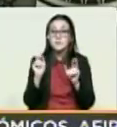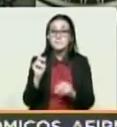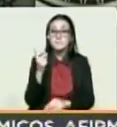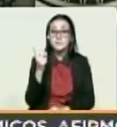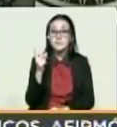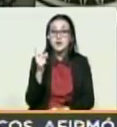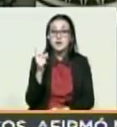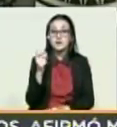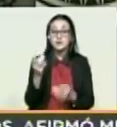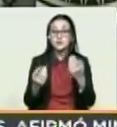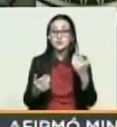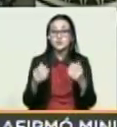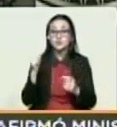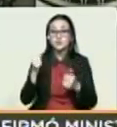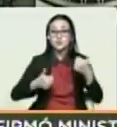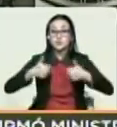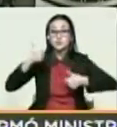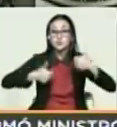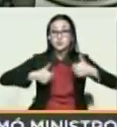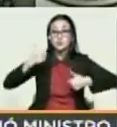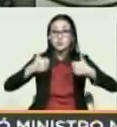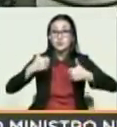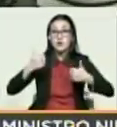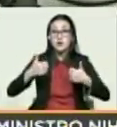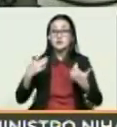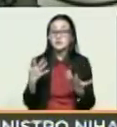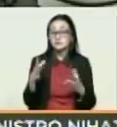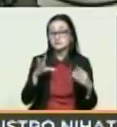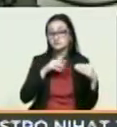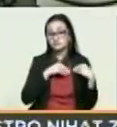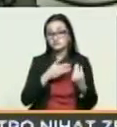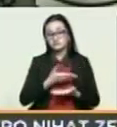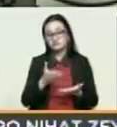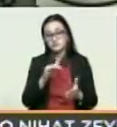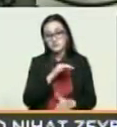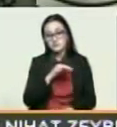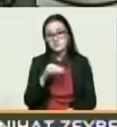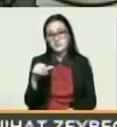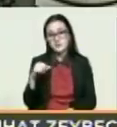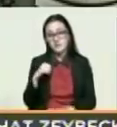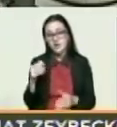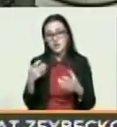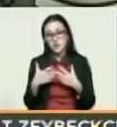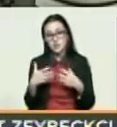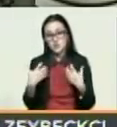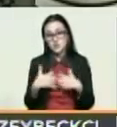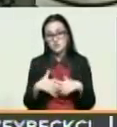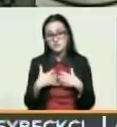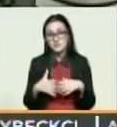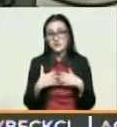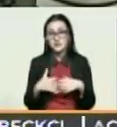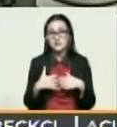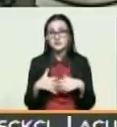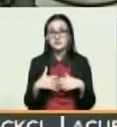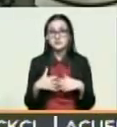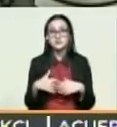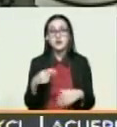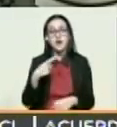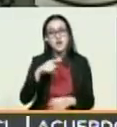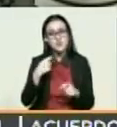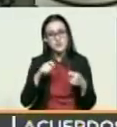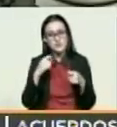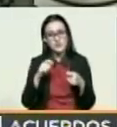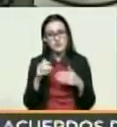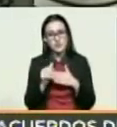subasta de este nuevo sistema que pone al servicio de los actores privados de la economía un esquema donde ellos venden divisas